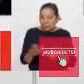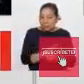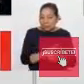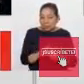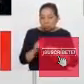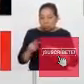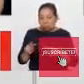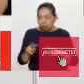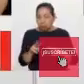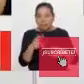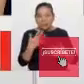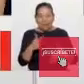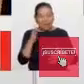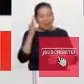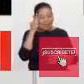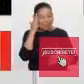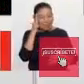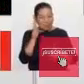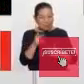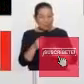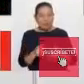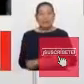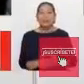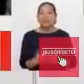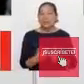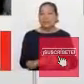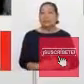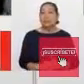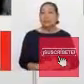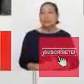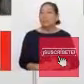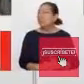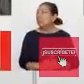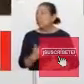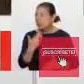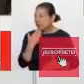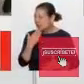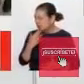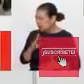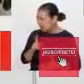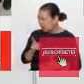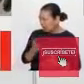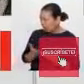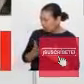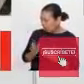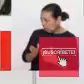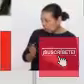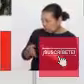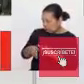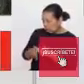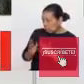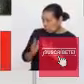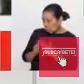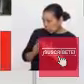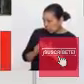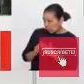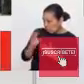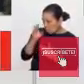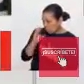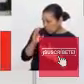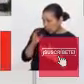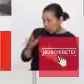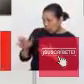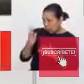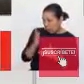Norte, sabiendo que si nosotros ejercíamos presión ellos lo iban a soltar. ¿En qué consistía este copamiento? Se habla de que ustedes estuvieron ingresando a viviendas buscando a